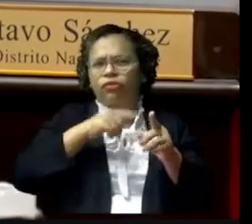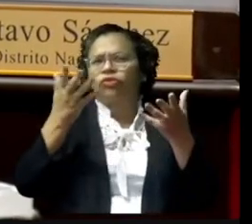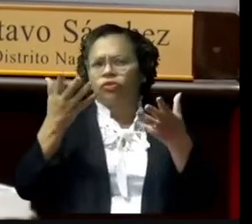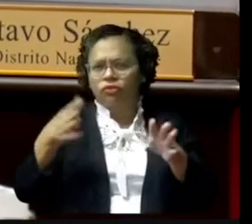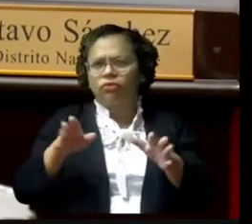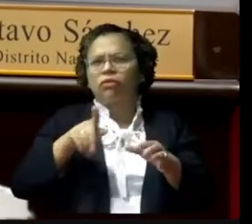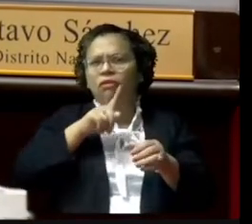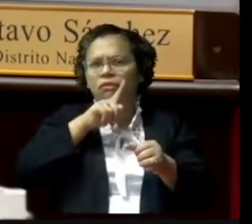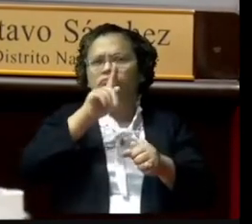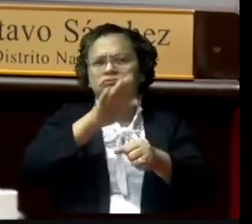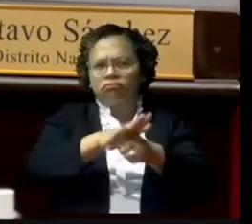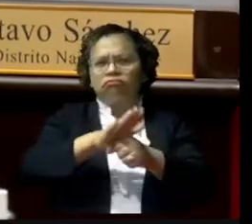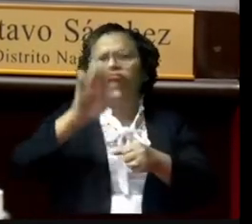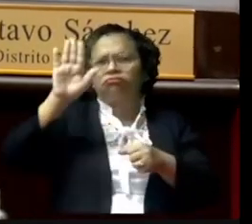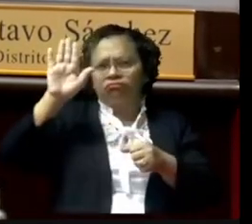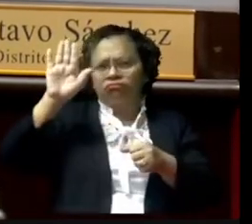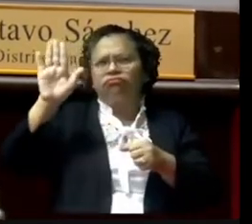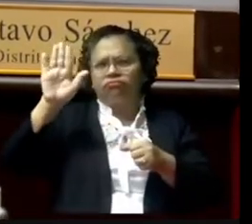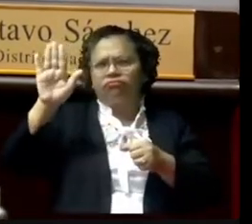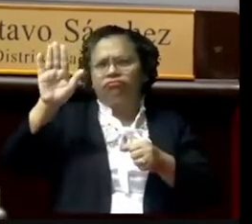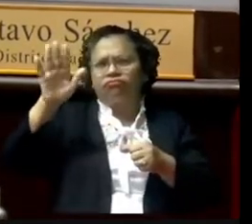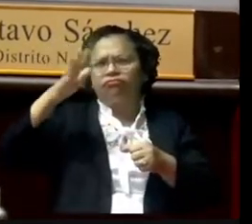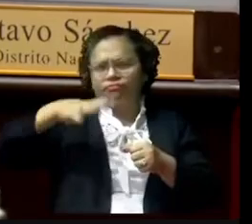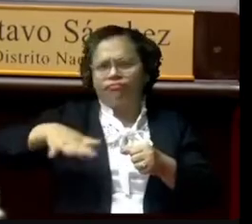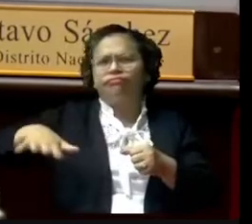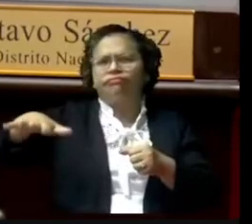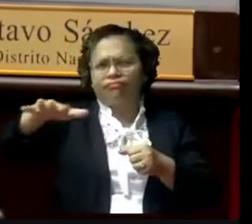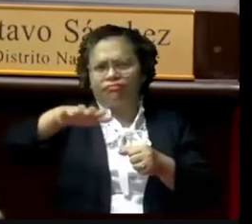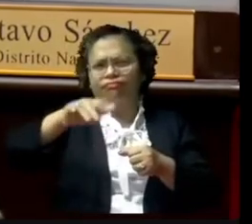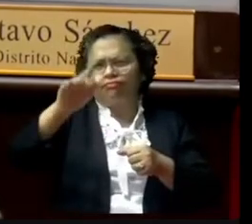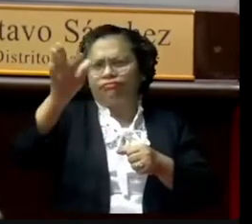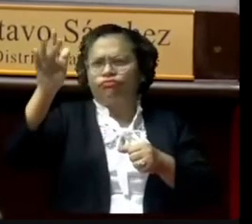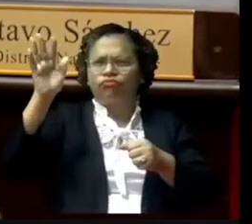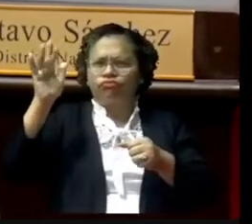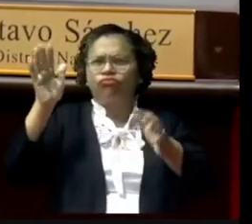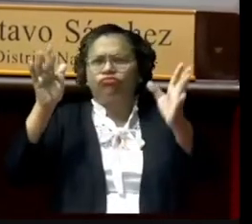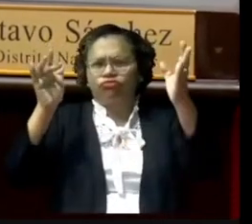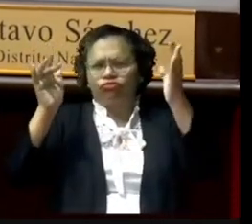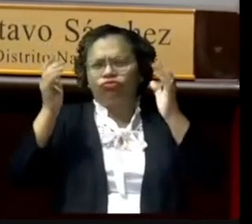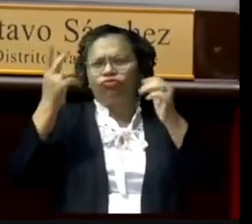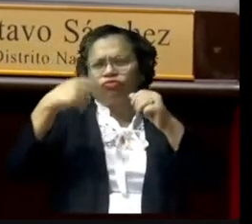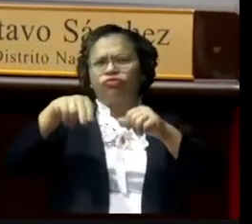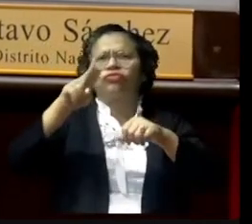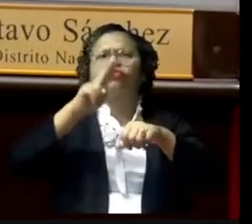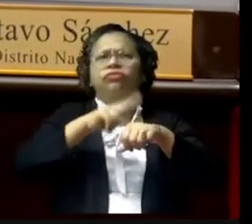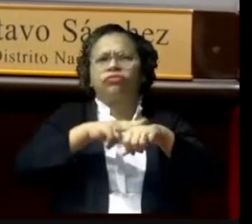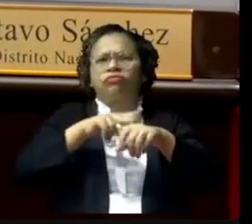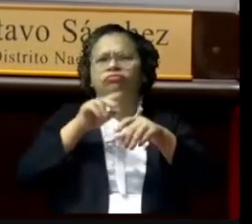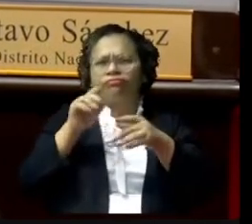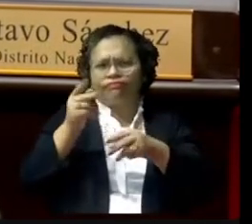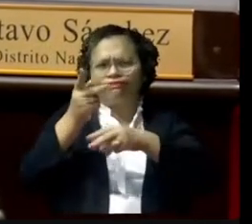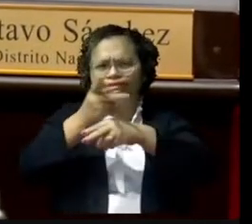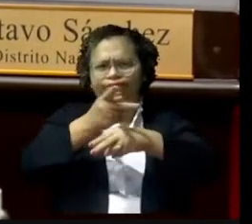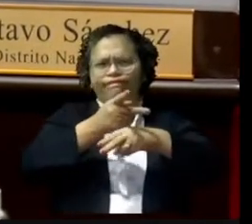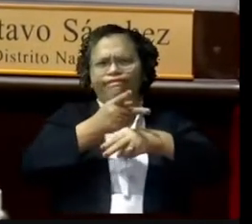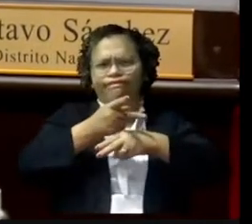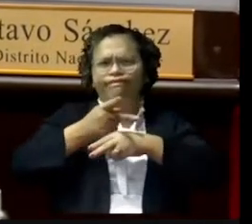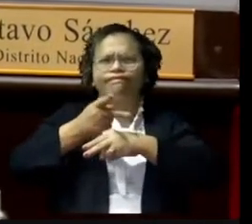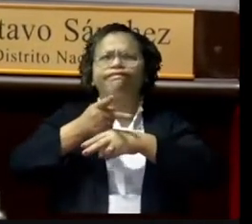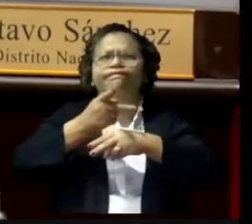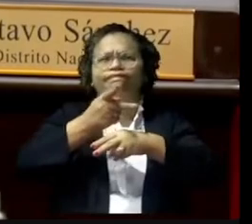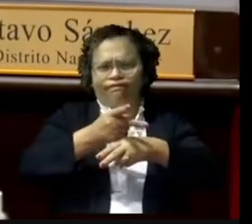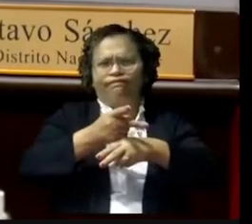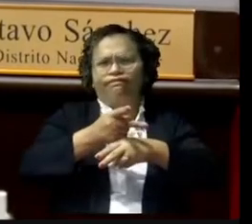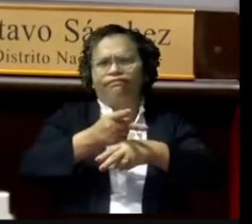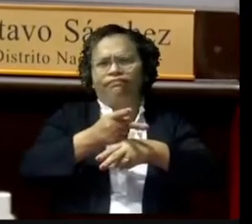ambiente. Y si le permitimos, usted escuchó la exposición del honorable diputado Morel, si permitimos que cada